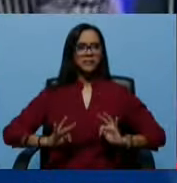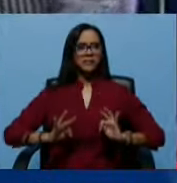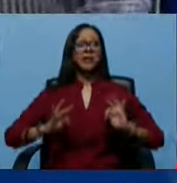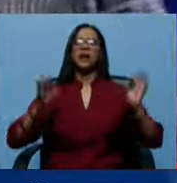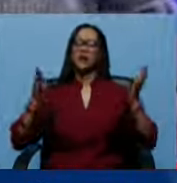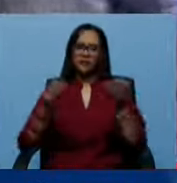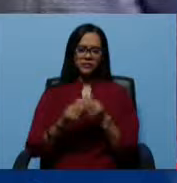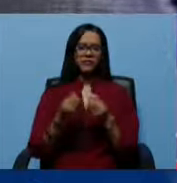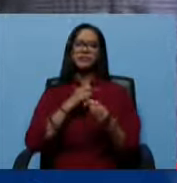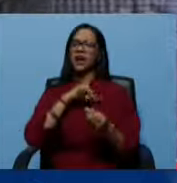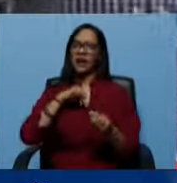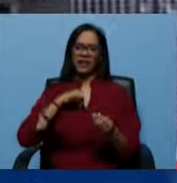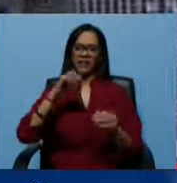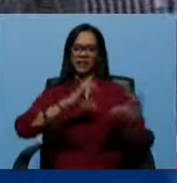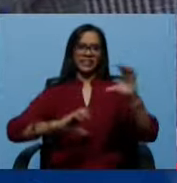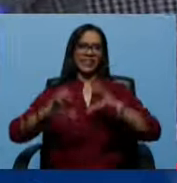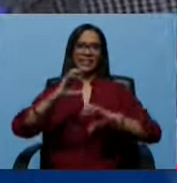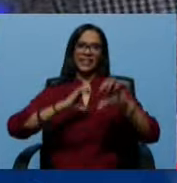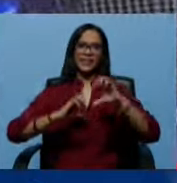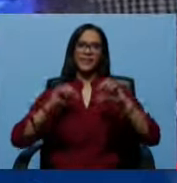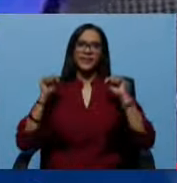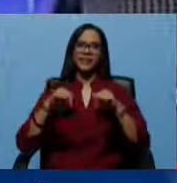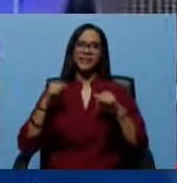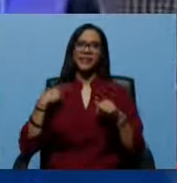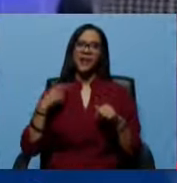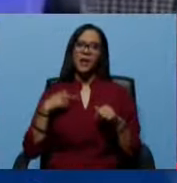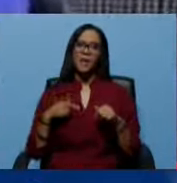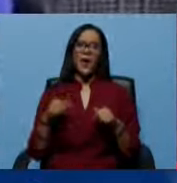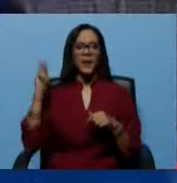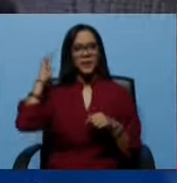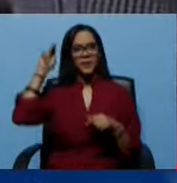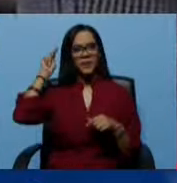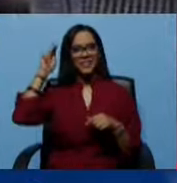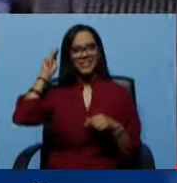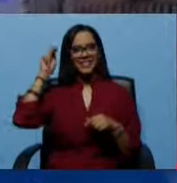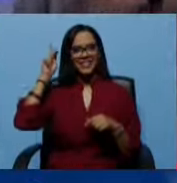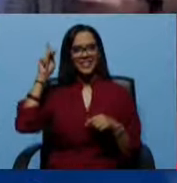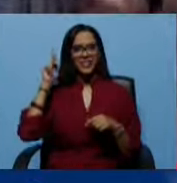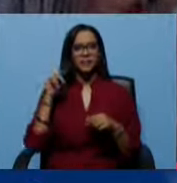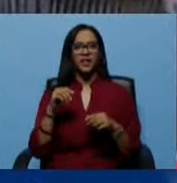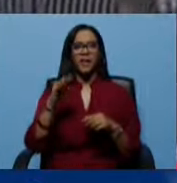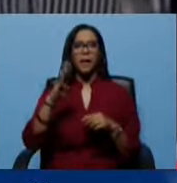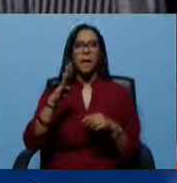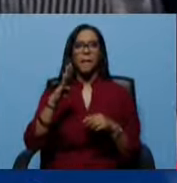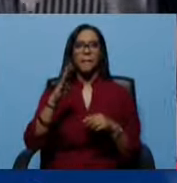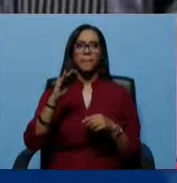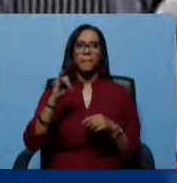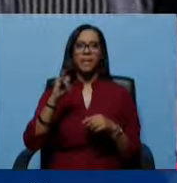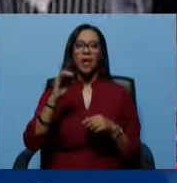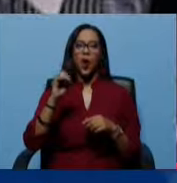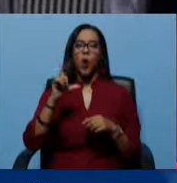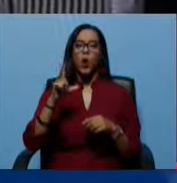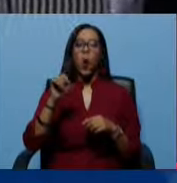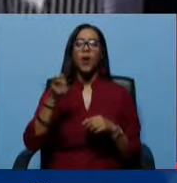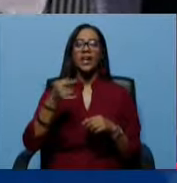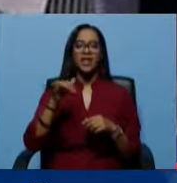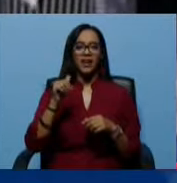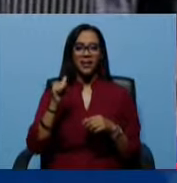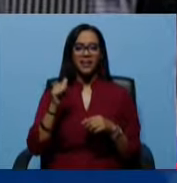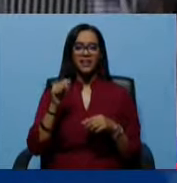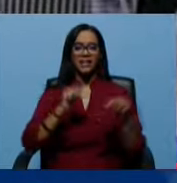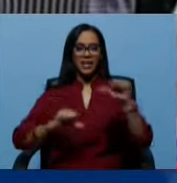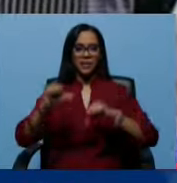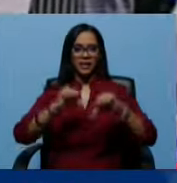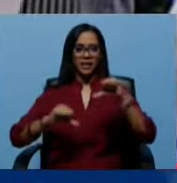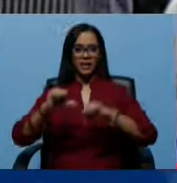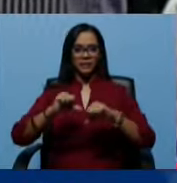Acompáñenme nuestros científicos. Aquí tenemos a los profesores, biología y química. A los estudiantes. Aquí este es el